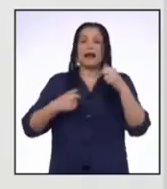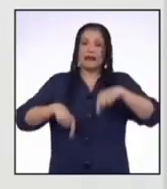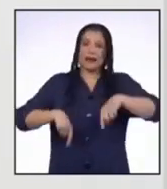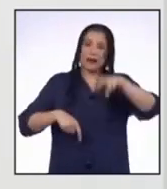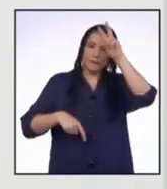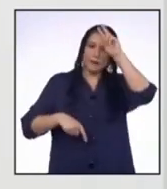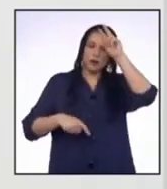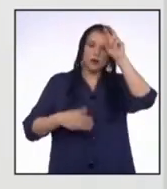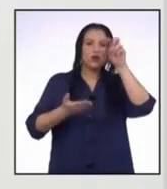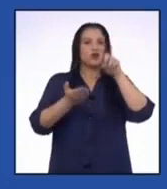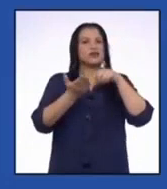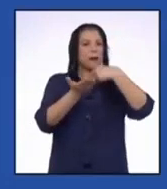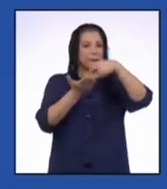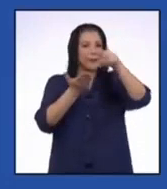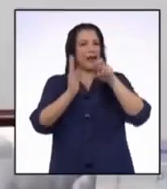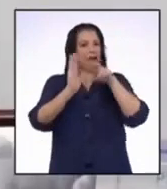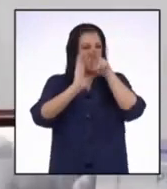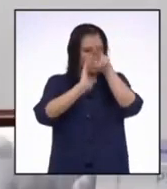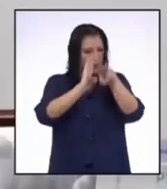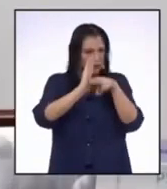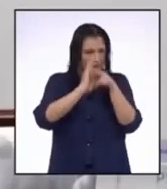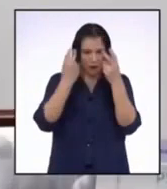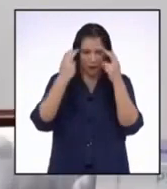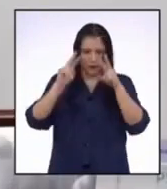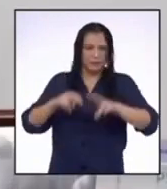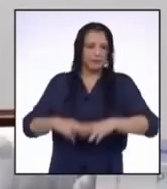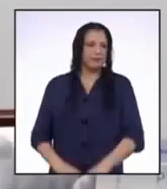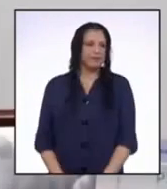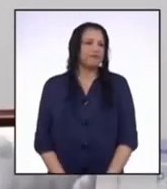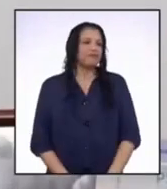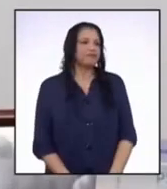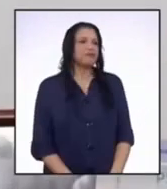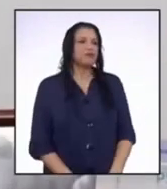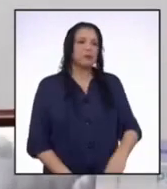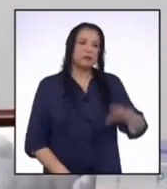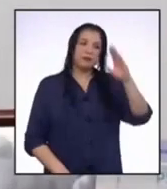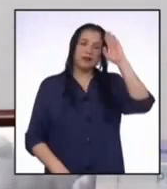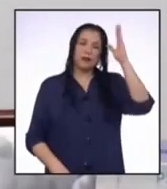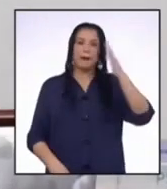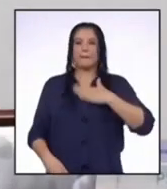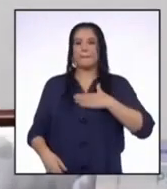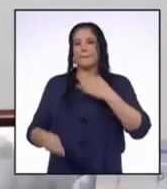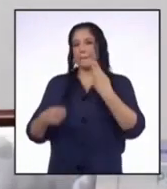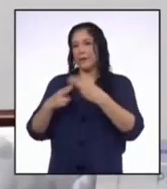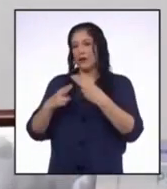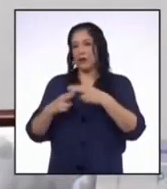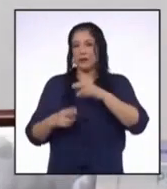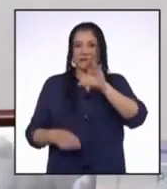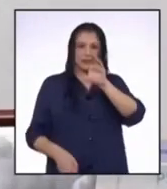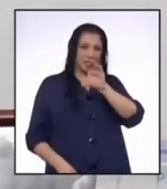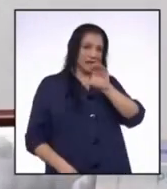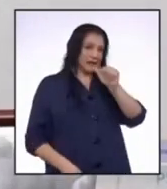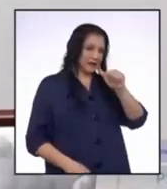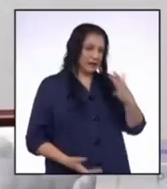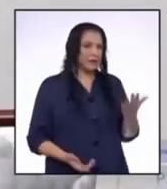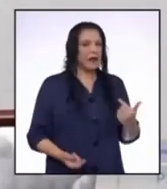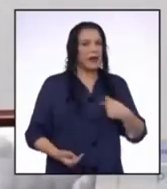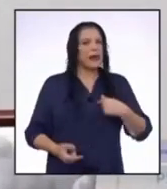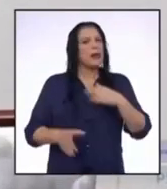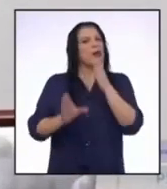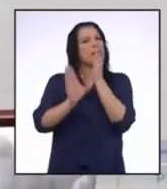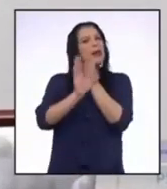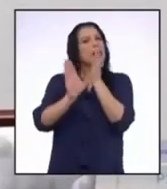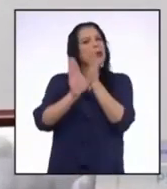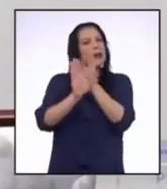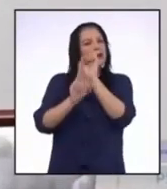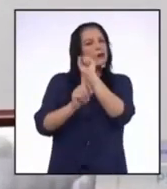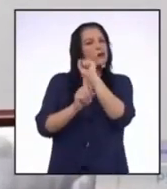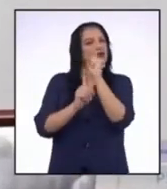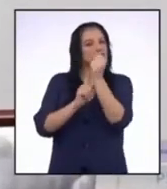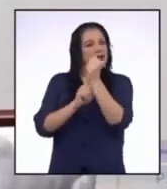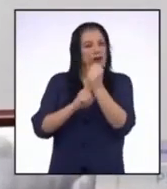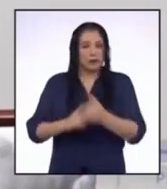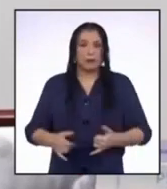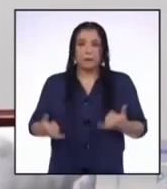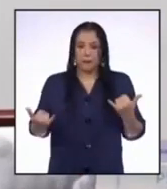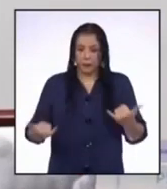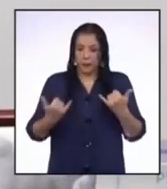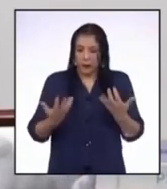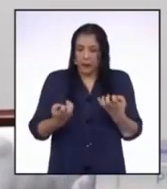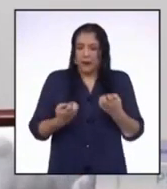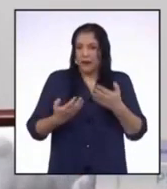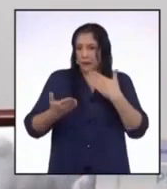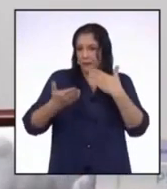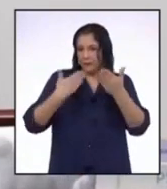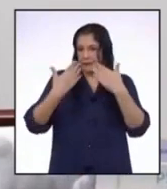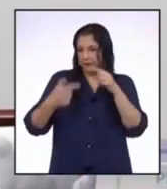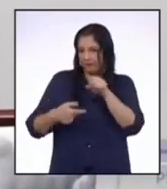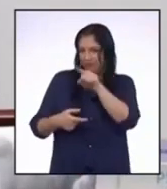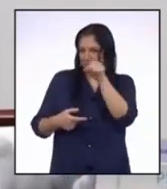ha enviado el siguiente video. Hola, mi nombre es César Araníbar, soy psicólogo social y el día de hoy quiero